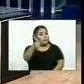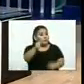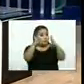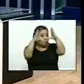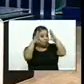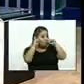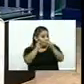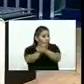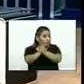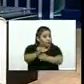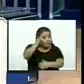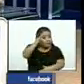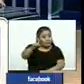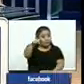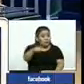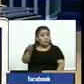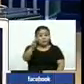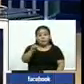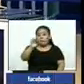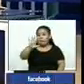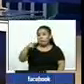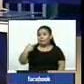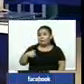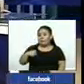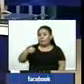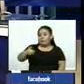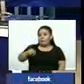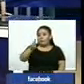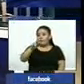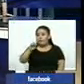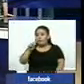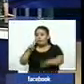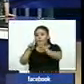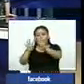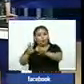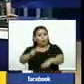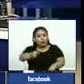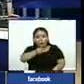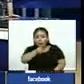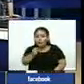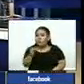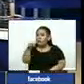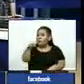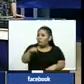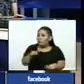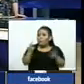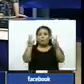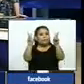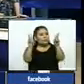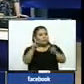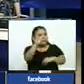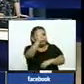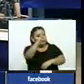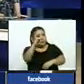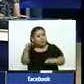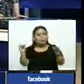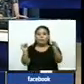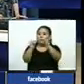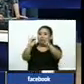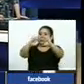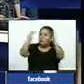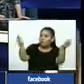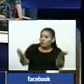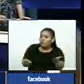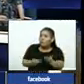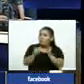Buenas noches, nota de gusto saludarles en el martes 5 de noviembre de 2019. Hay mucha información que se ha generado en el campo local y también en el campo internacional